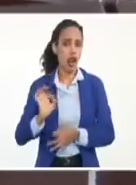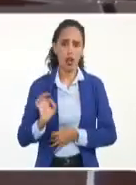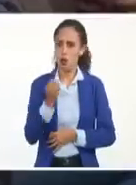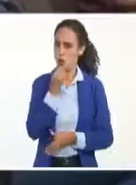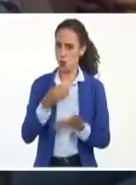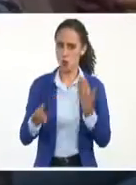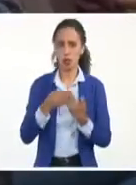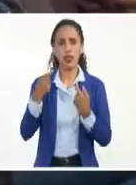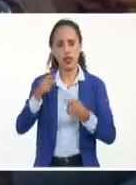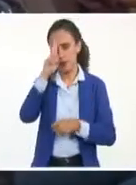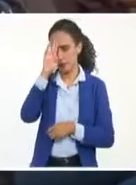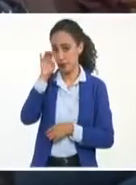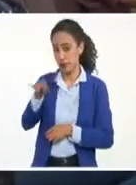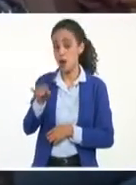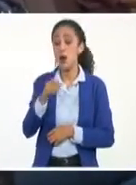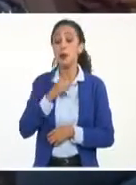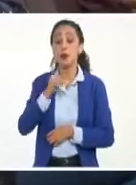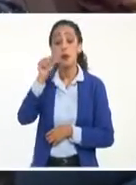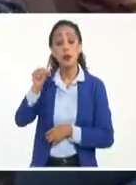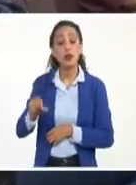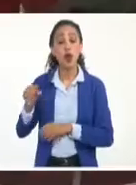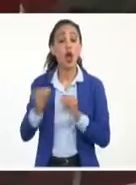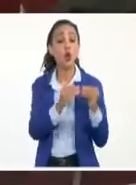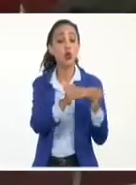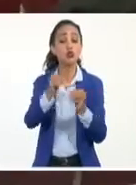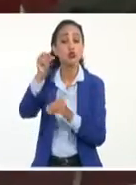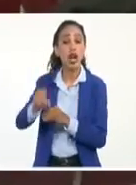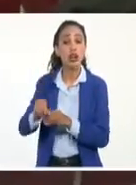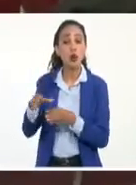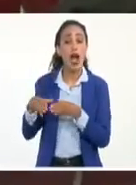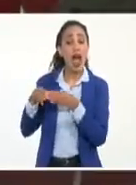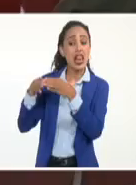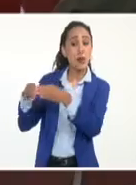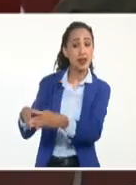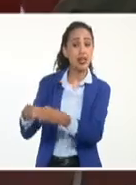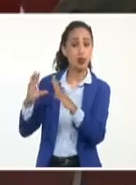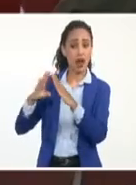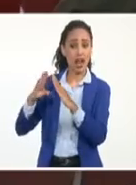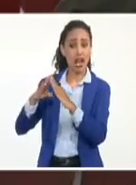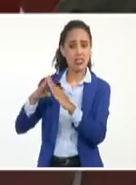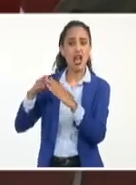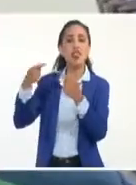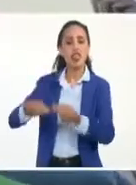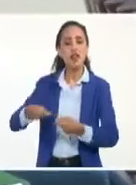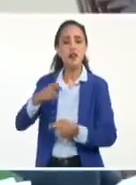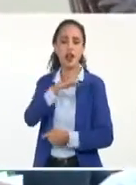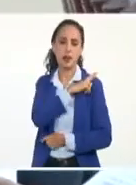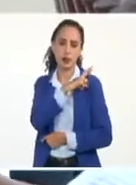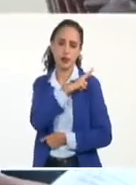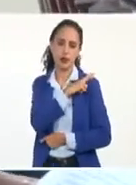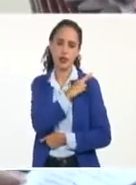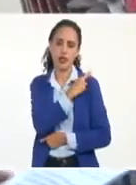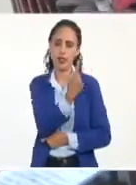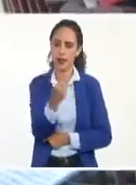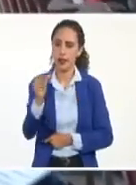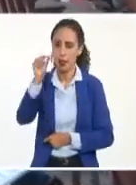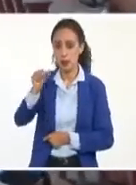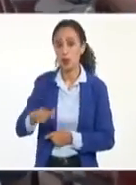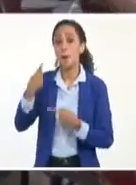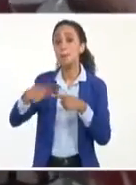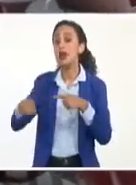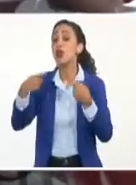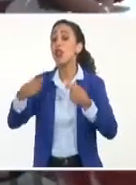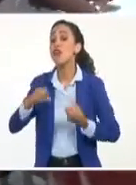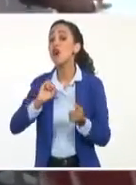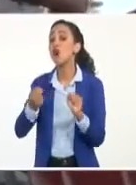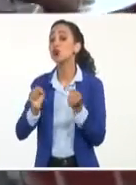aislamiento domiciliario de los contactos requiere del rigor y la responsabilidad individual y familiar. ¿Cómo nosotros evaluamos